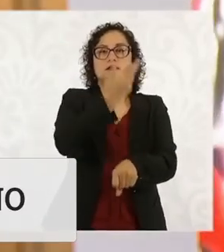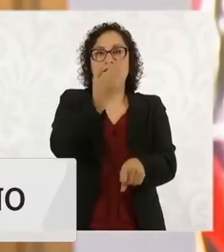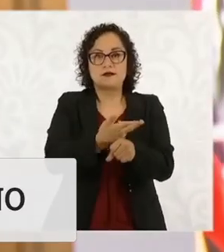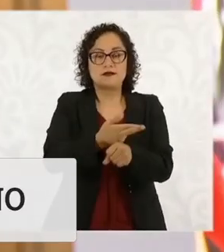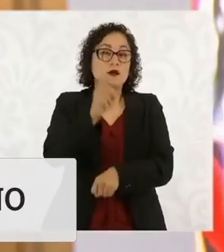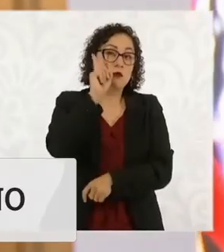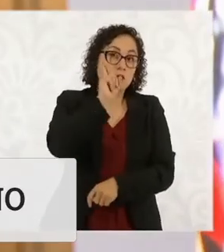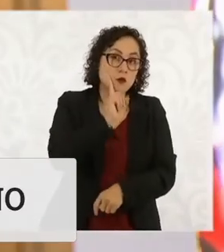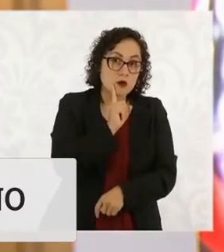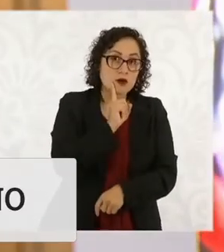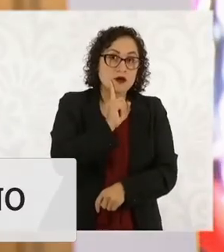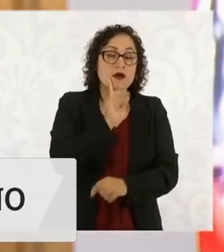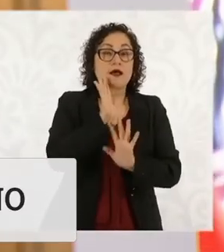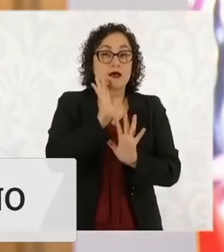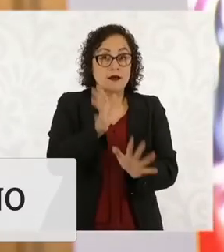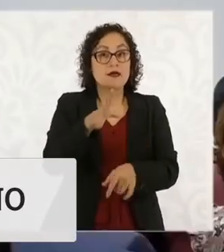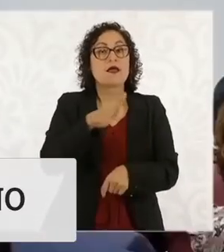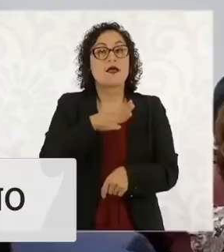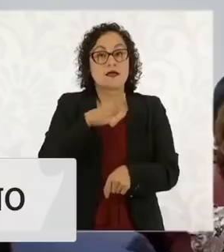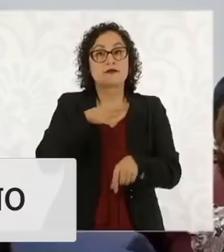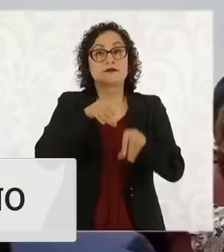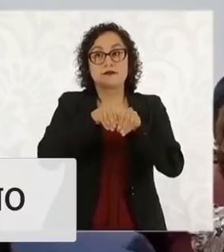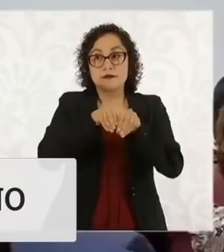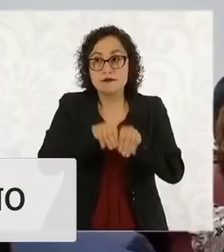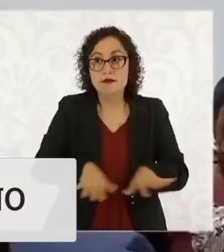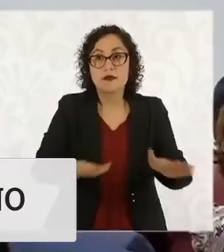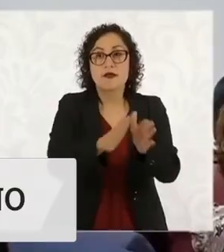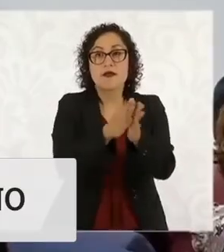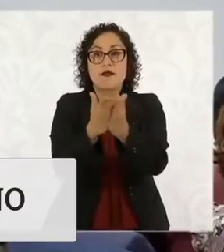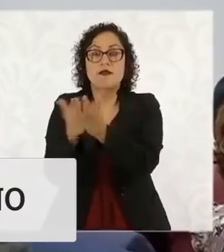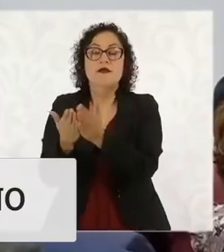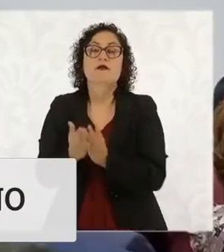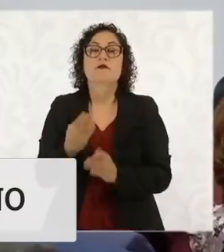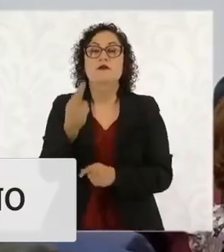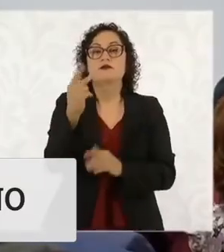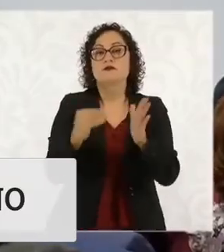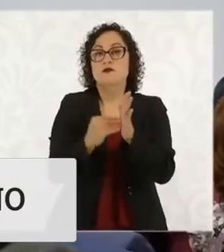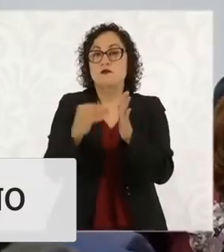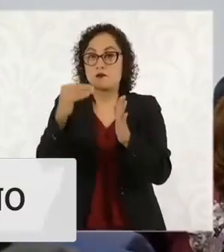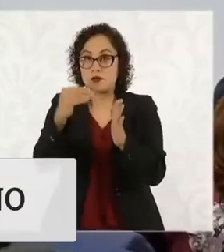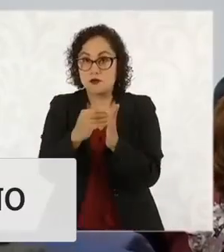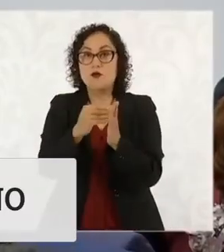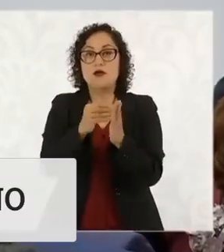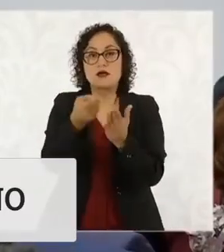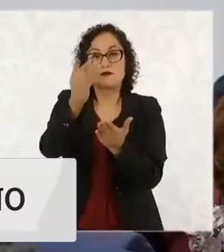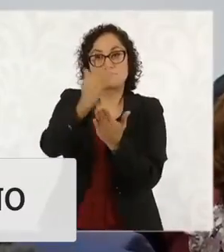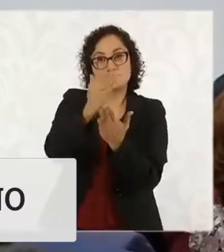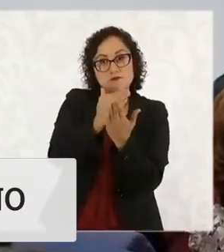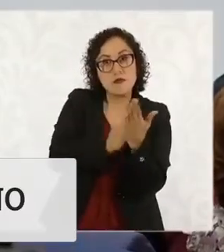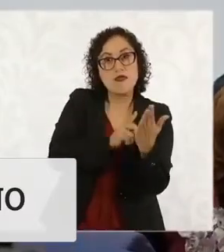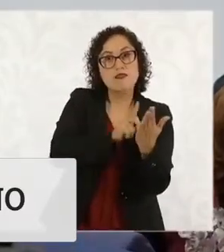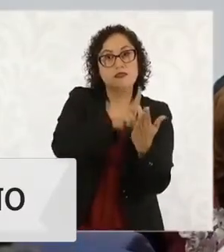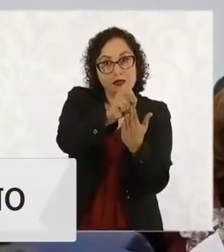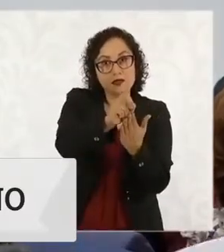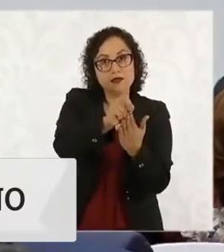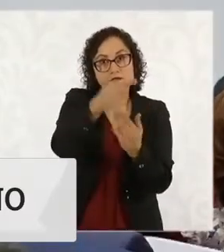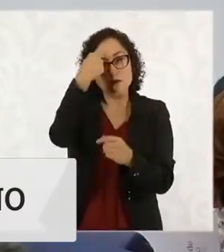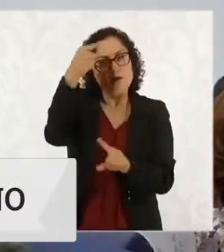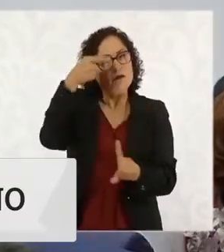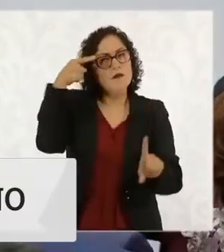ya distribuye 25 millones de cartillas de derechos para garantizar que todas y